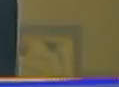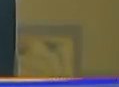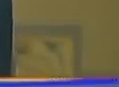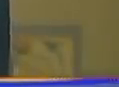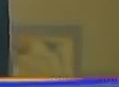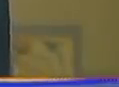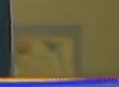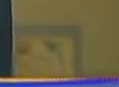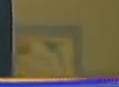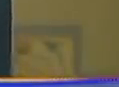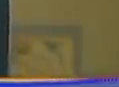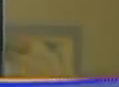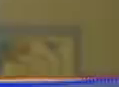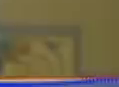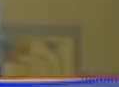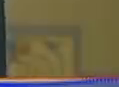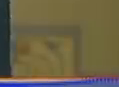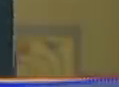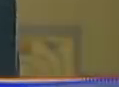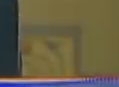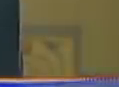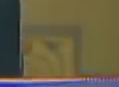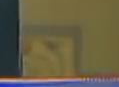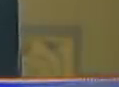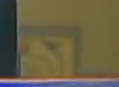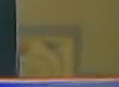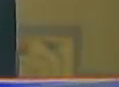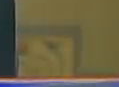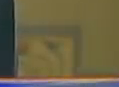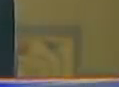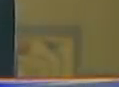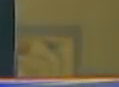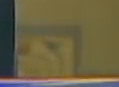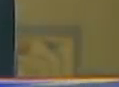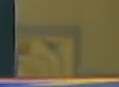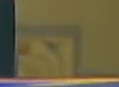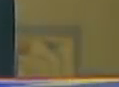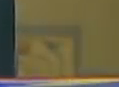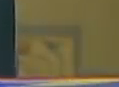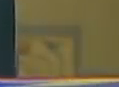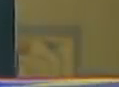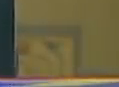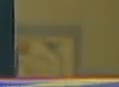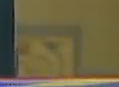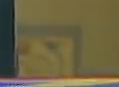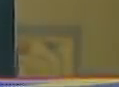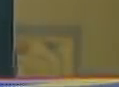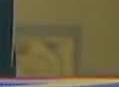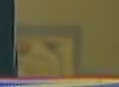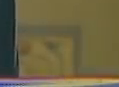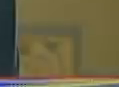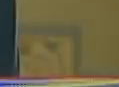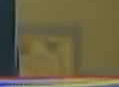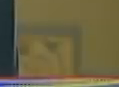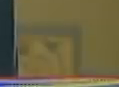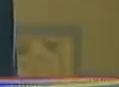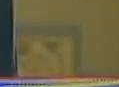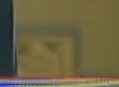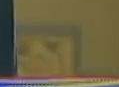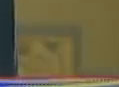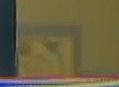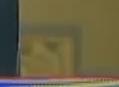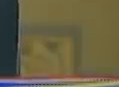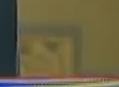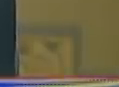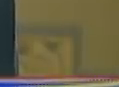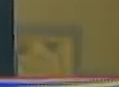es una coyuntura sin lugar a dudas de guerra, y que apunta a doblegar a nuestro pueblo. Entonces, debatimos esa